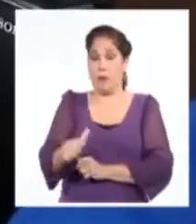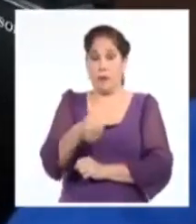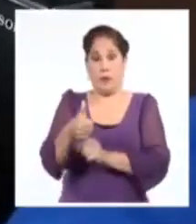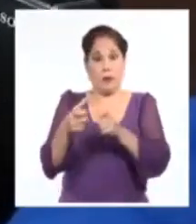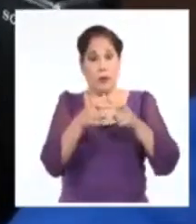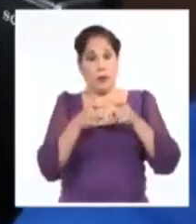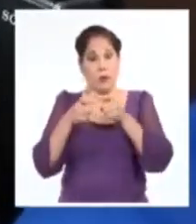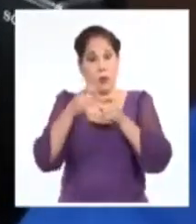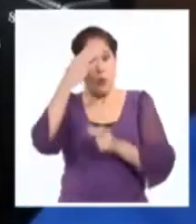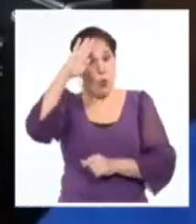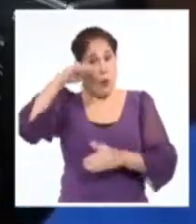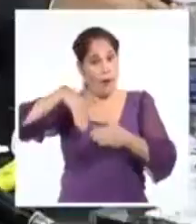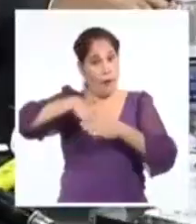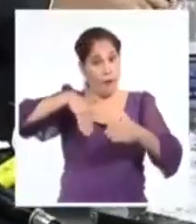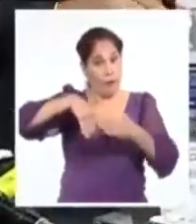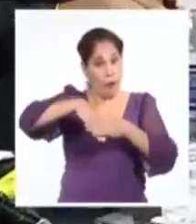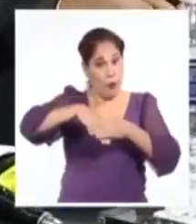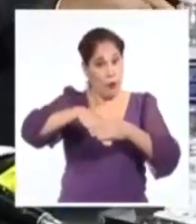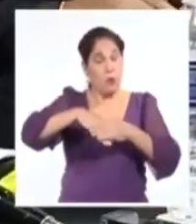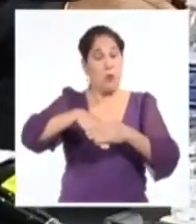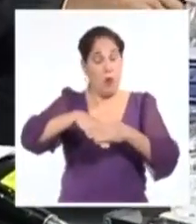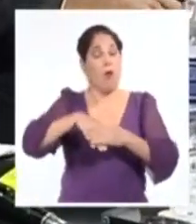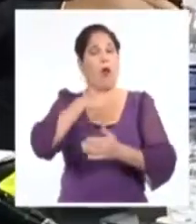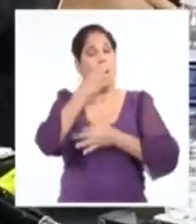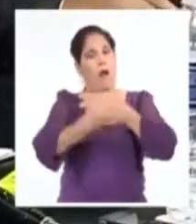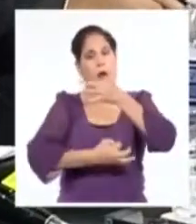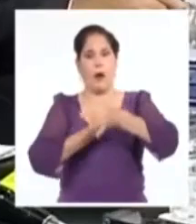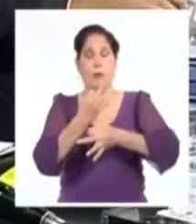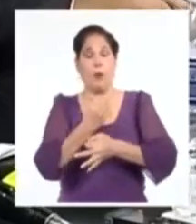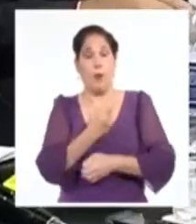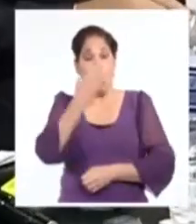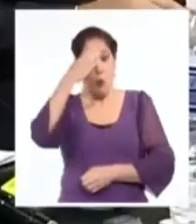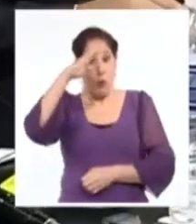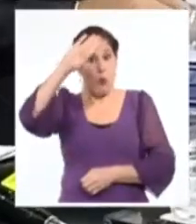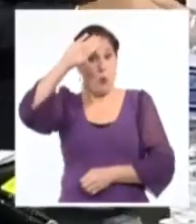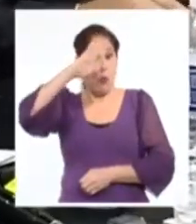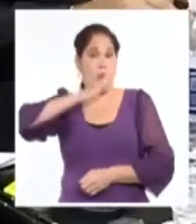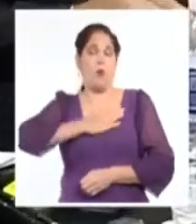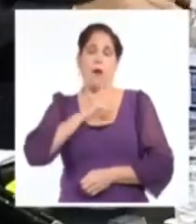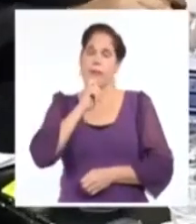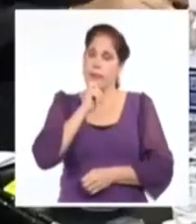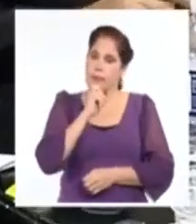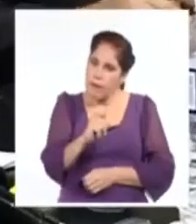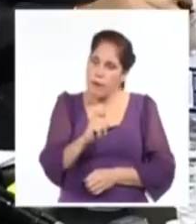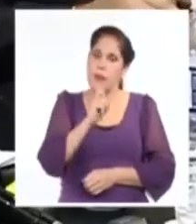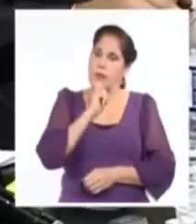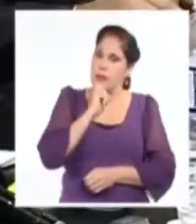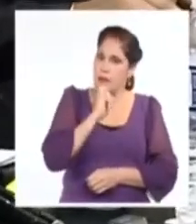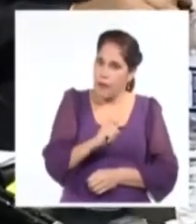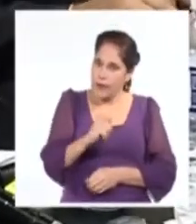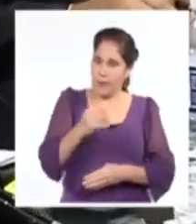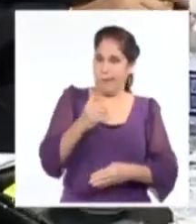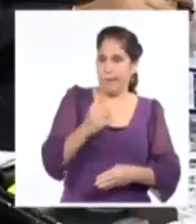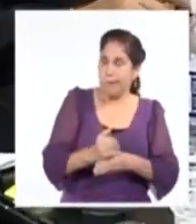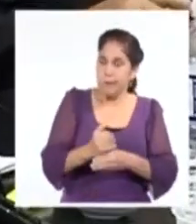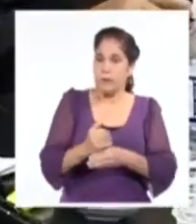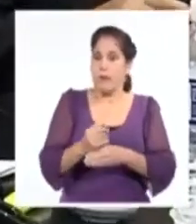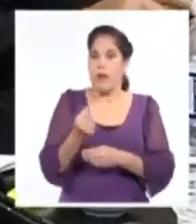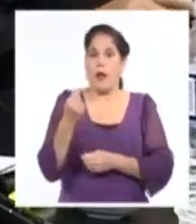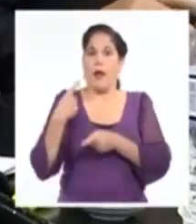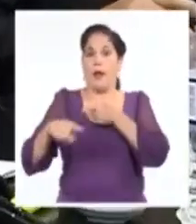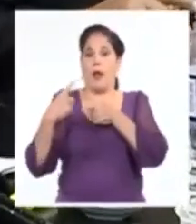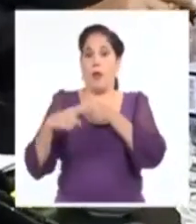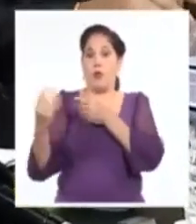Asociación Cubana de Fútbol, Oliet Rodríguez, explicó que a nuestro país se le dificulta constantemente el ingreso de